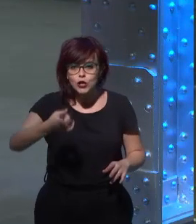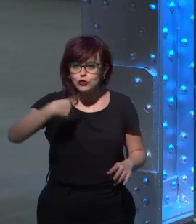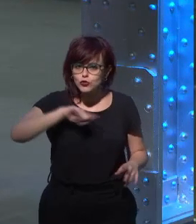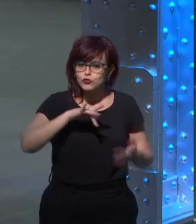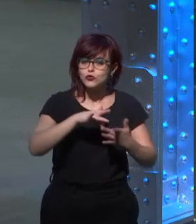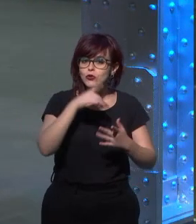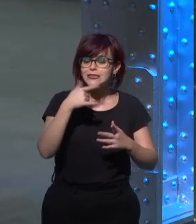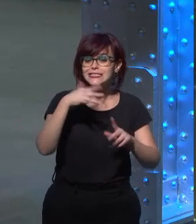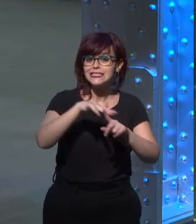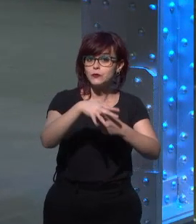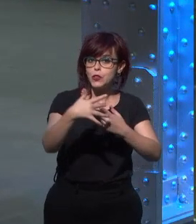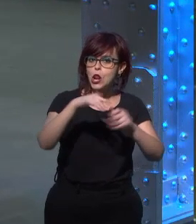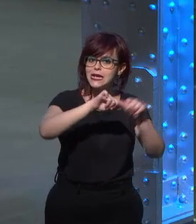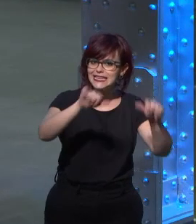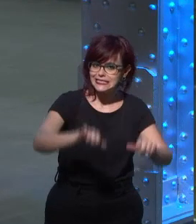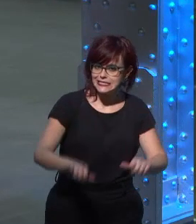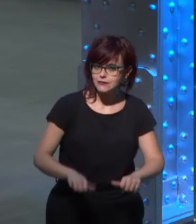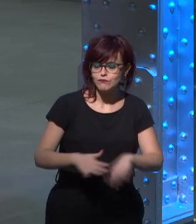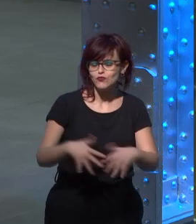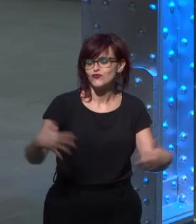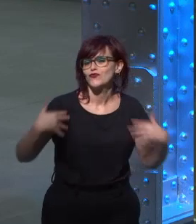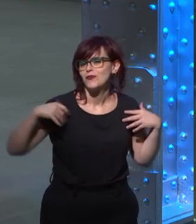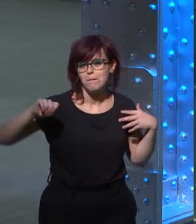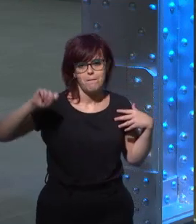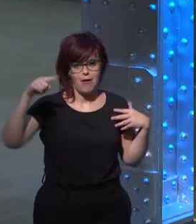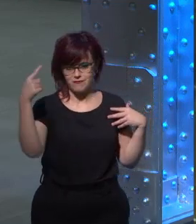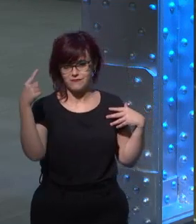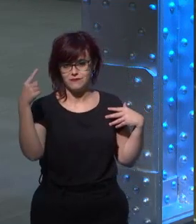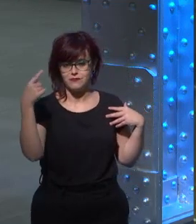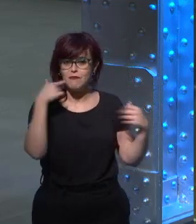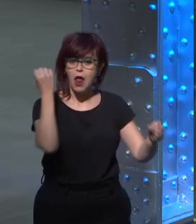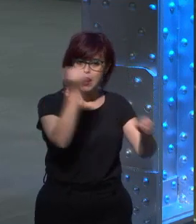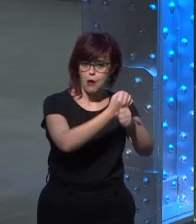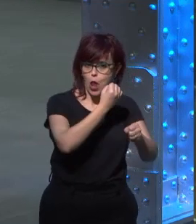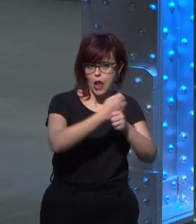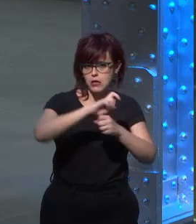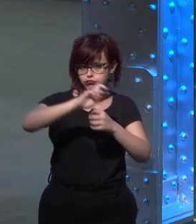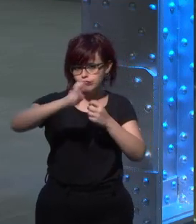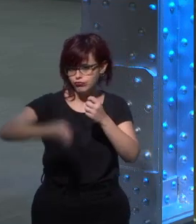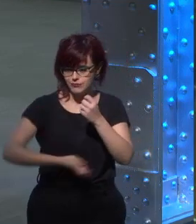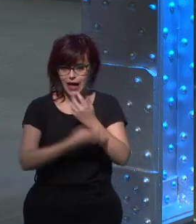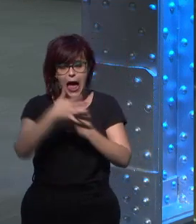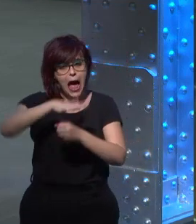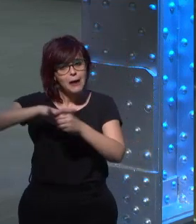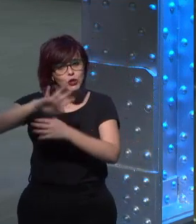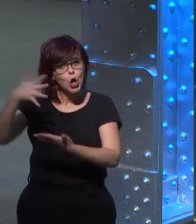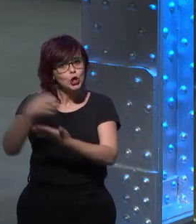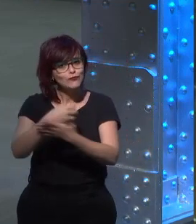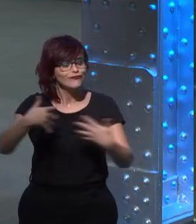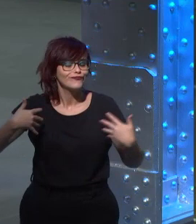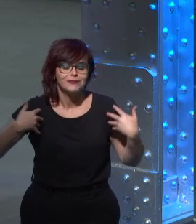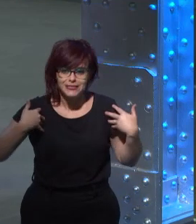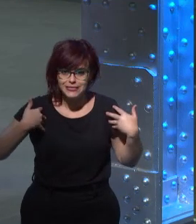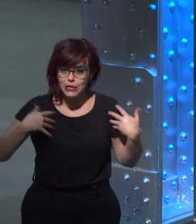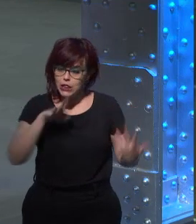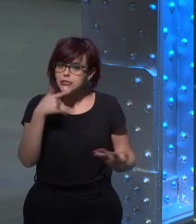hemos sufrido las peores consecuencias de la crisis. En todos los sentidos, en el laboral y en otros muchos, ¿no? Además,